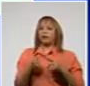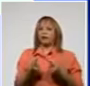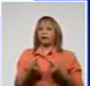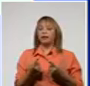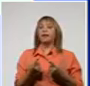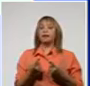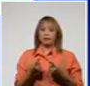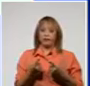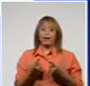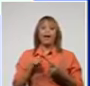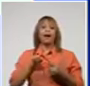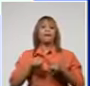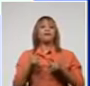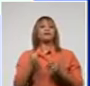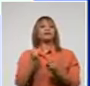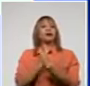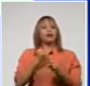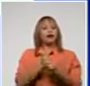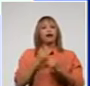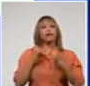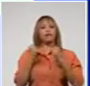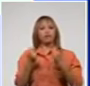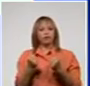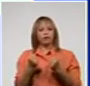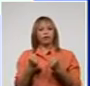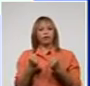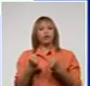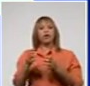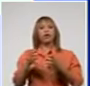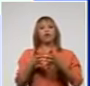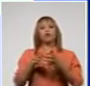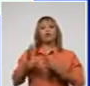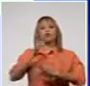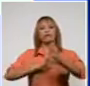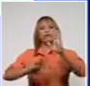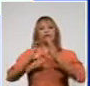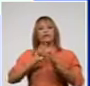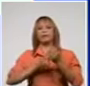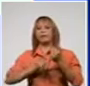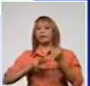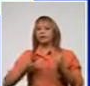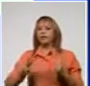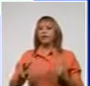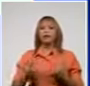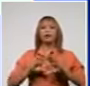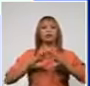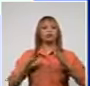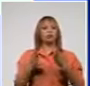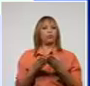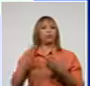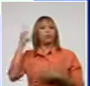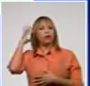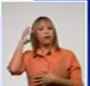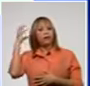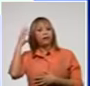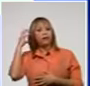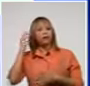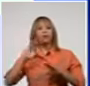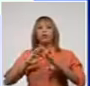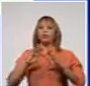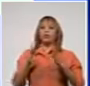porque se trabaja duro. El Consejo de Defensa Provincial, todos los organismos, todos los